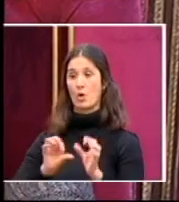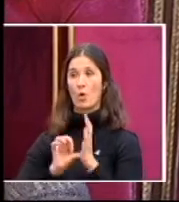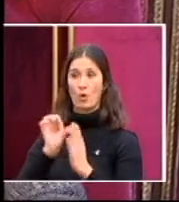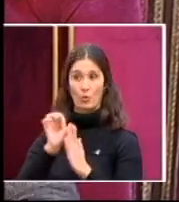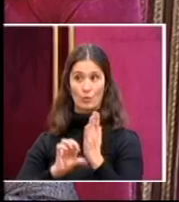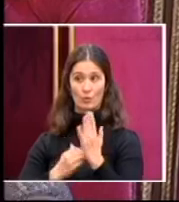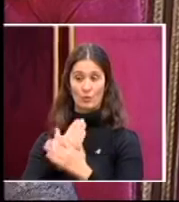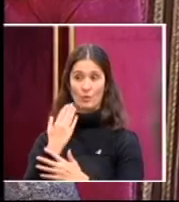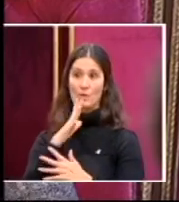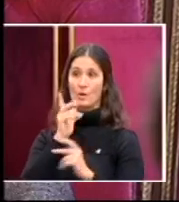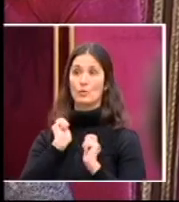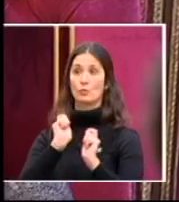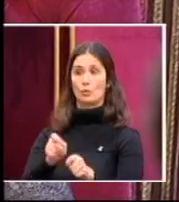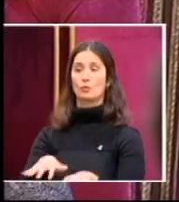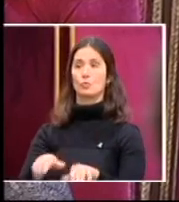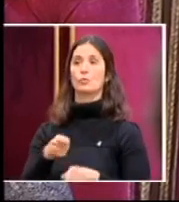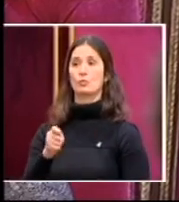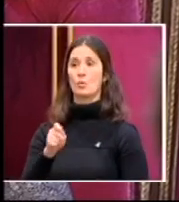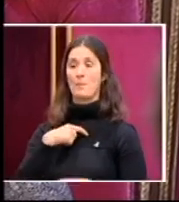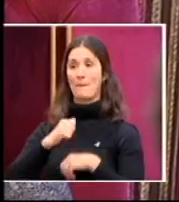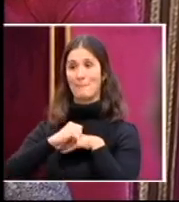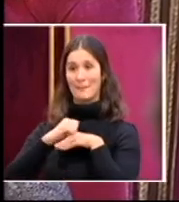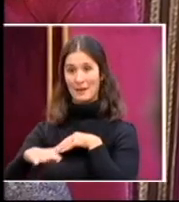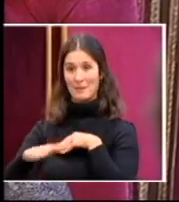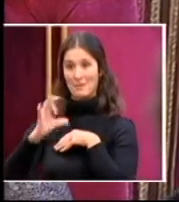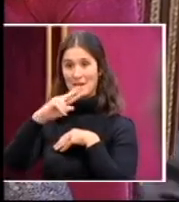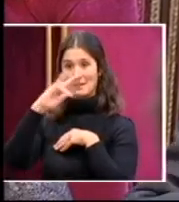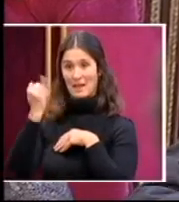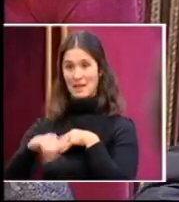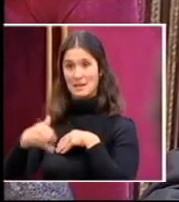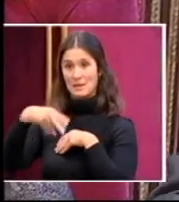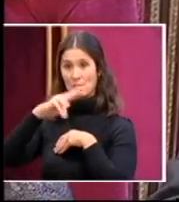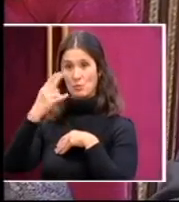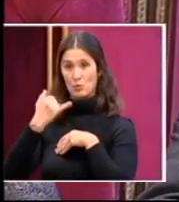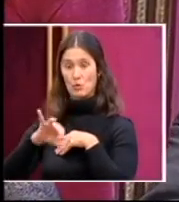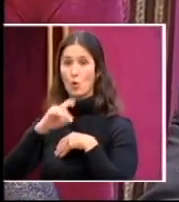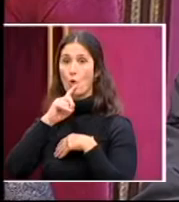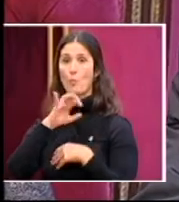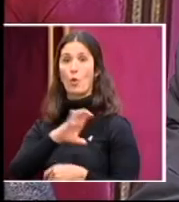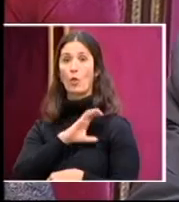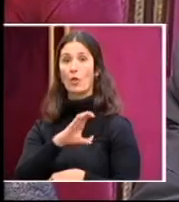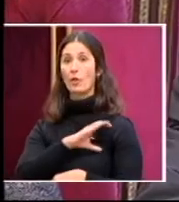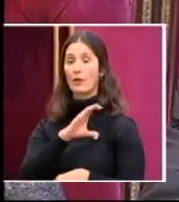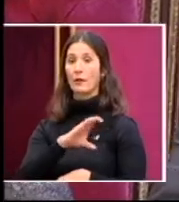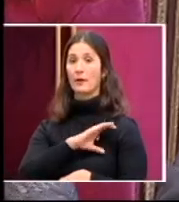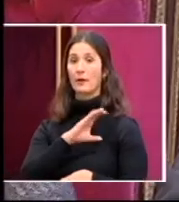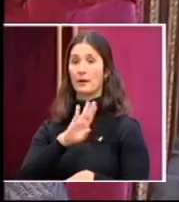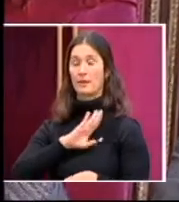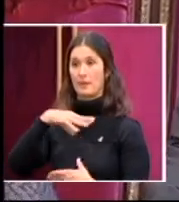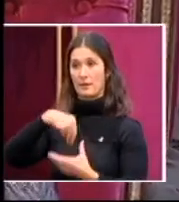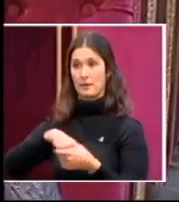que es la toma de posesión de doña María del Mar Sánchez Muñoz como concejala de